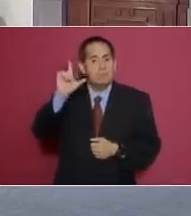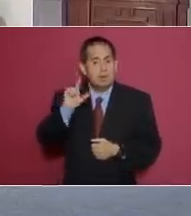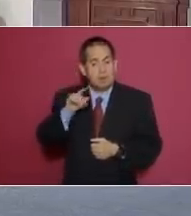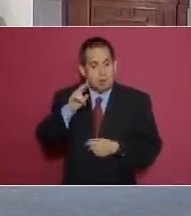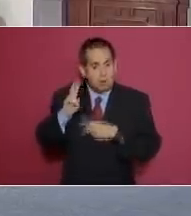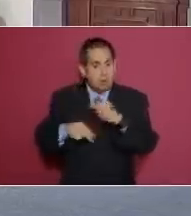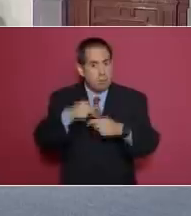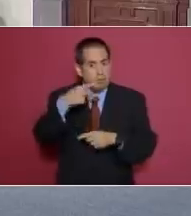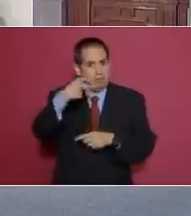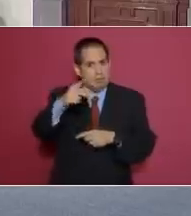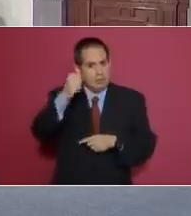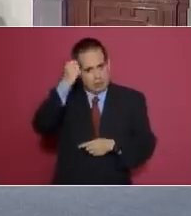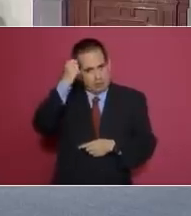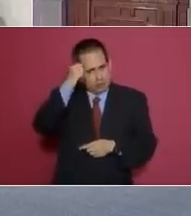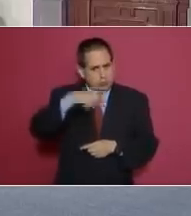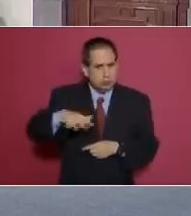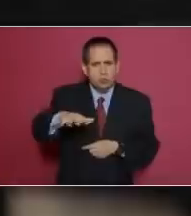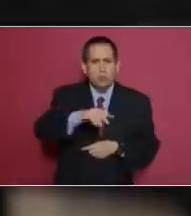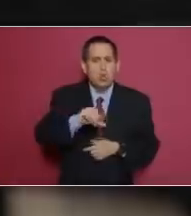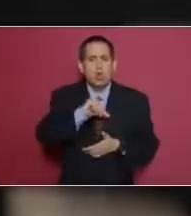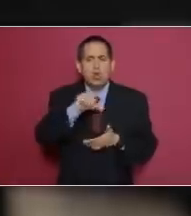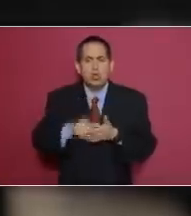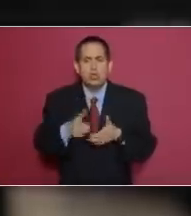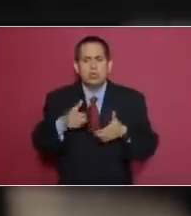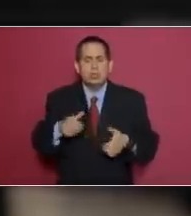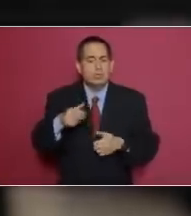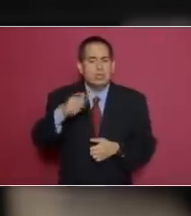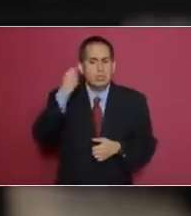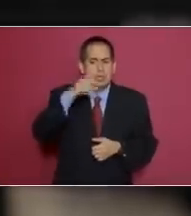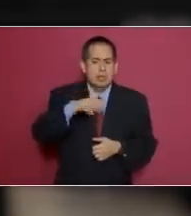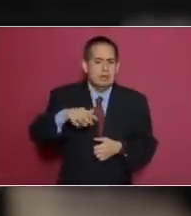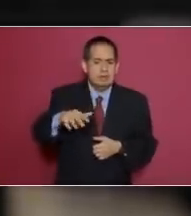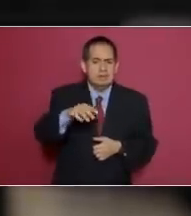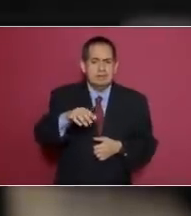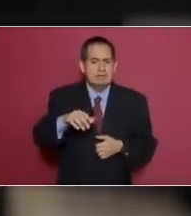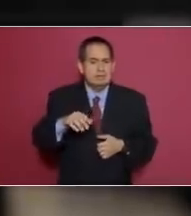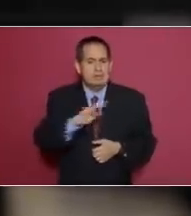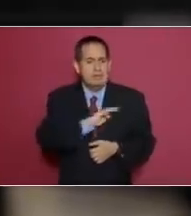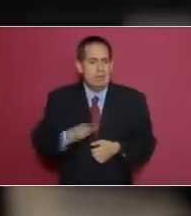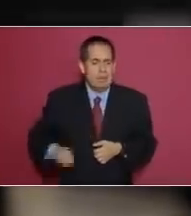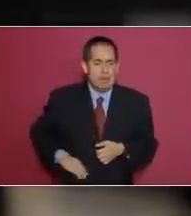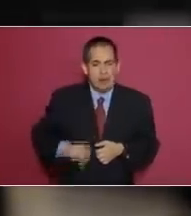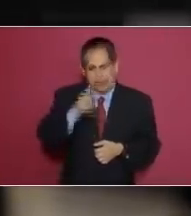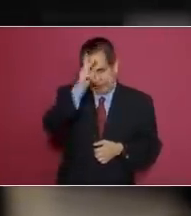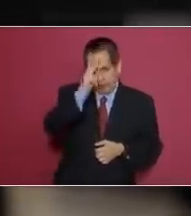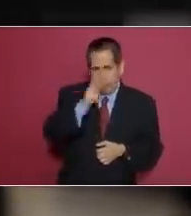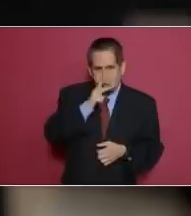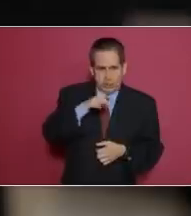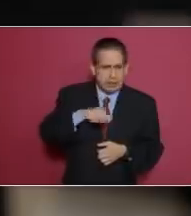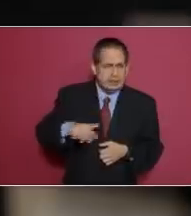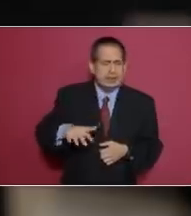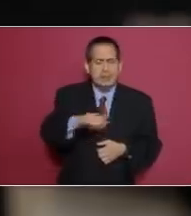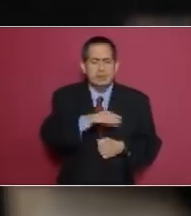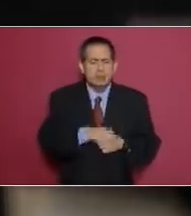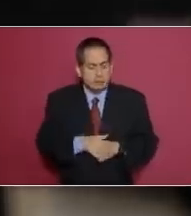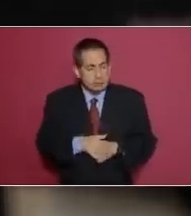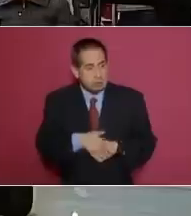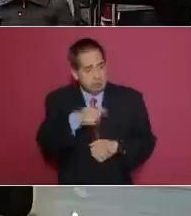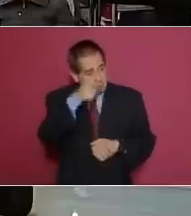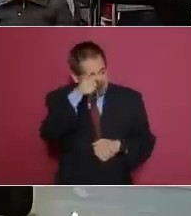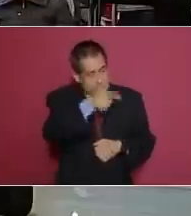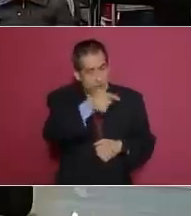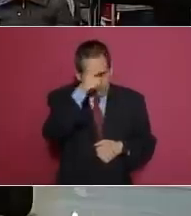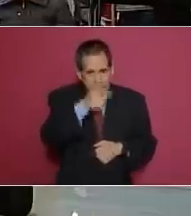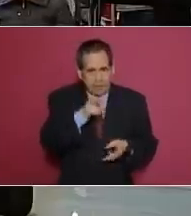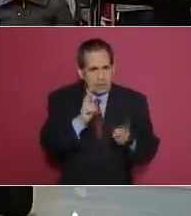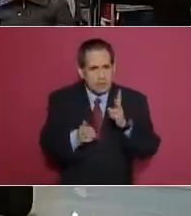y caminaba yo por el centro, ahora sí que del municipio de Centro, Villahermosa, para todos, y me enteré y después